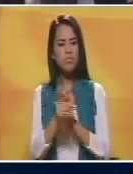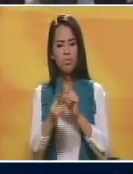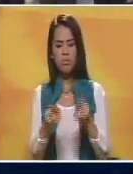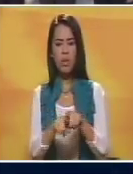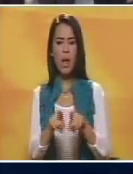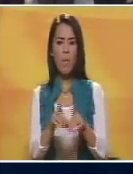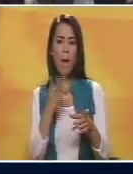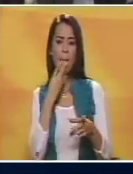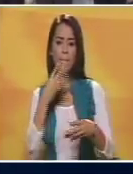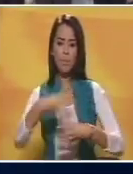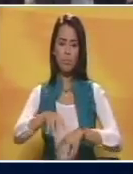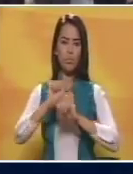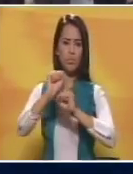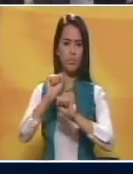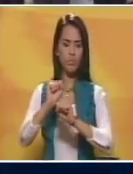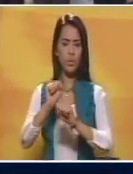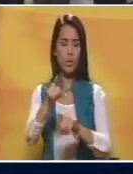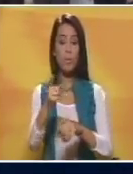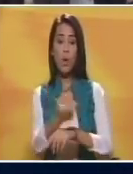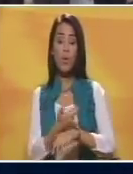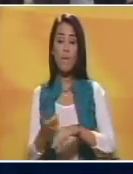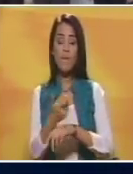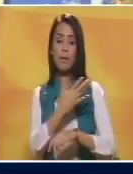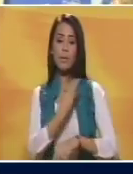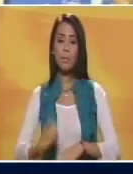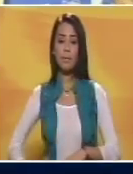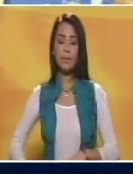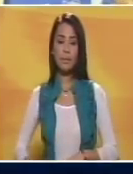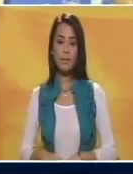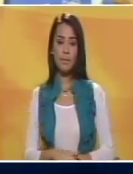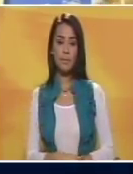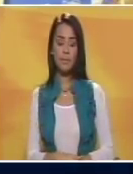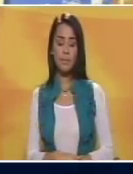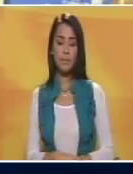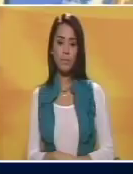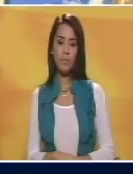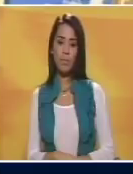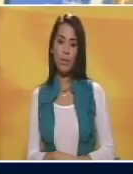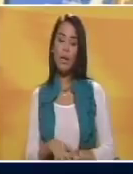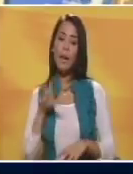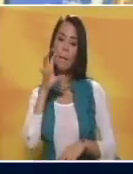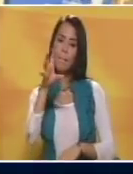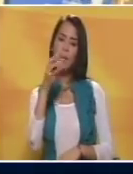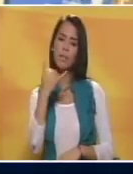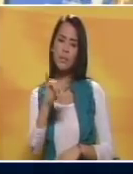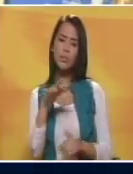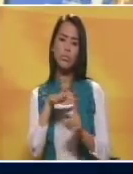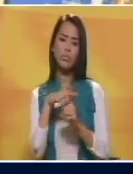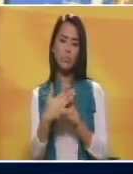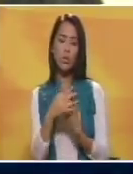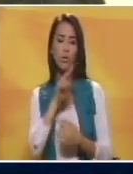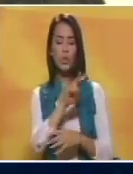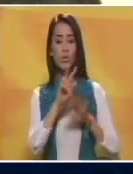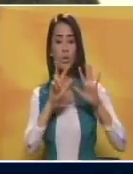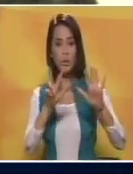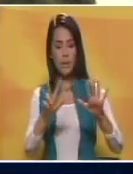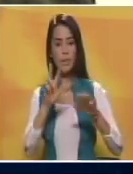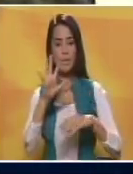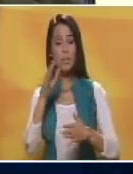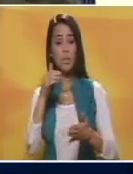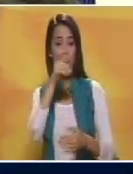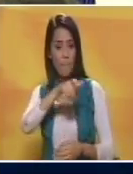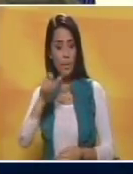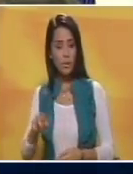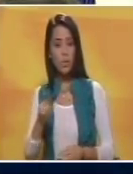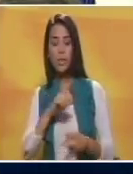manifestaciones contra el gobierno de Daniel Ortega y transportar a fuerzas irregulares. El país atraviesa una crisis que ha dejado 285 personas, incluidos